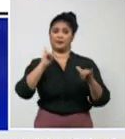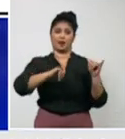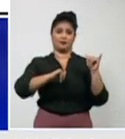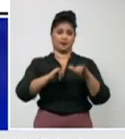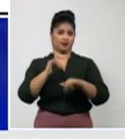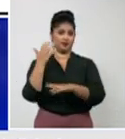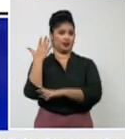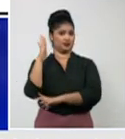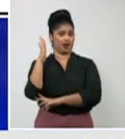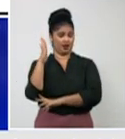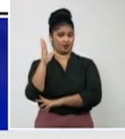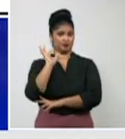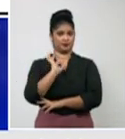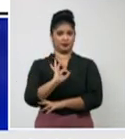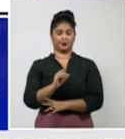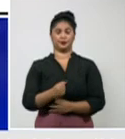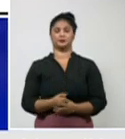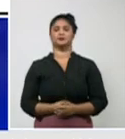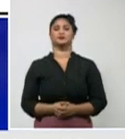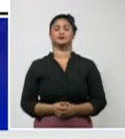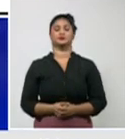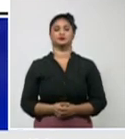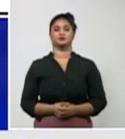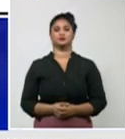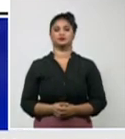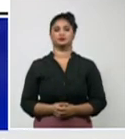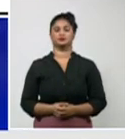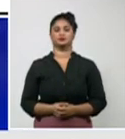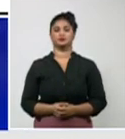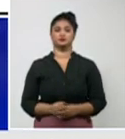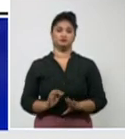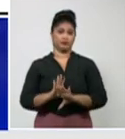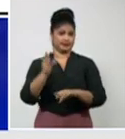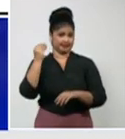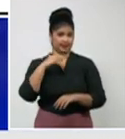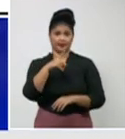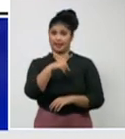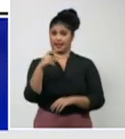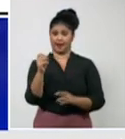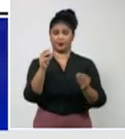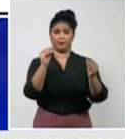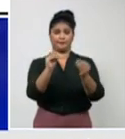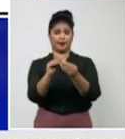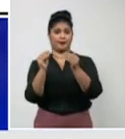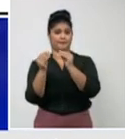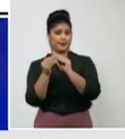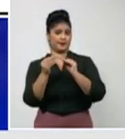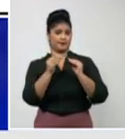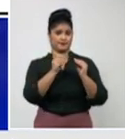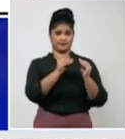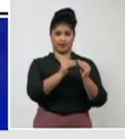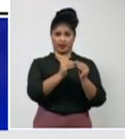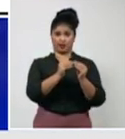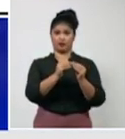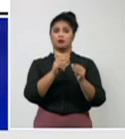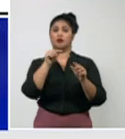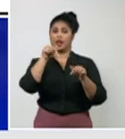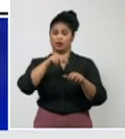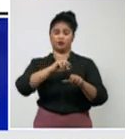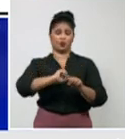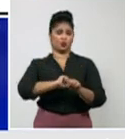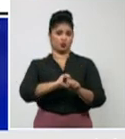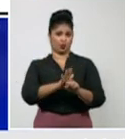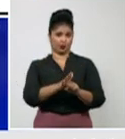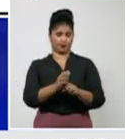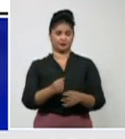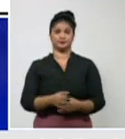una persona que ha sido importado el diagnóstico o con un contacto de esa persona que ha estado